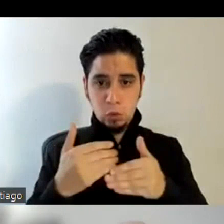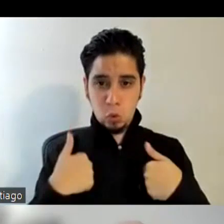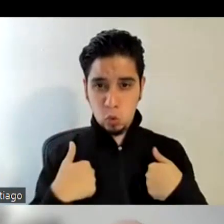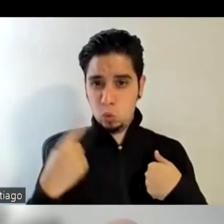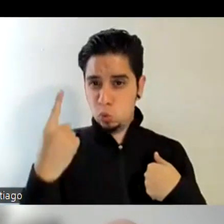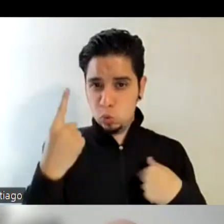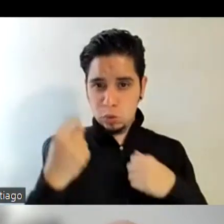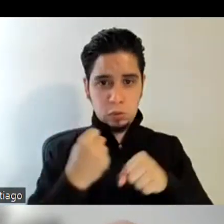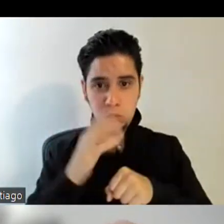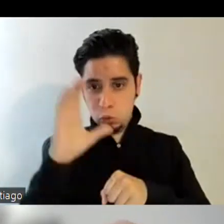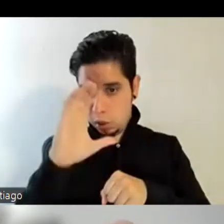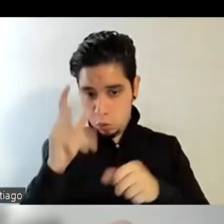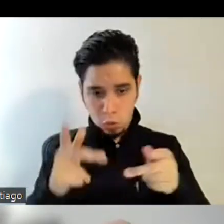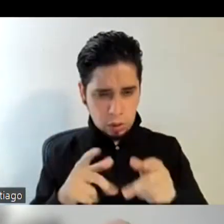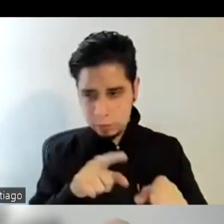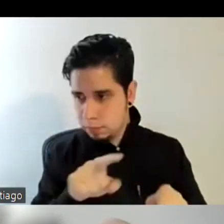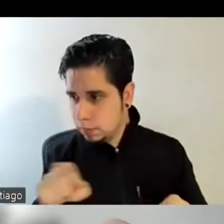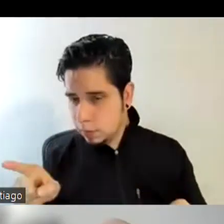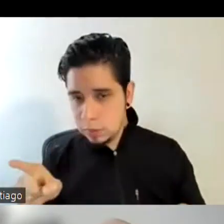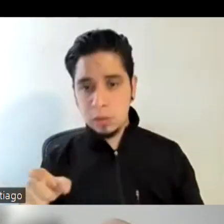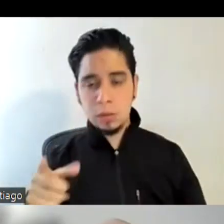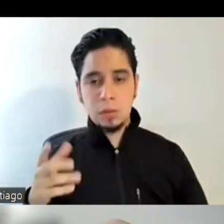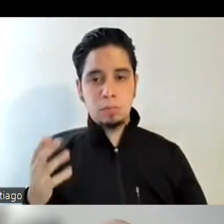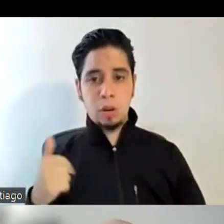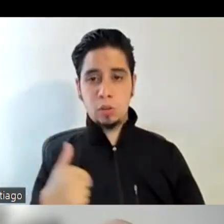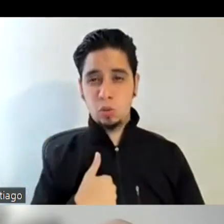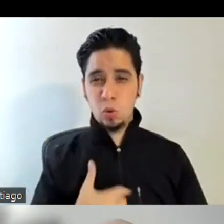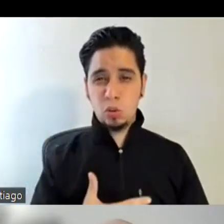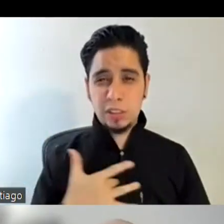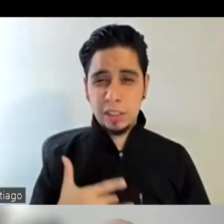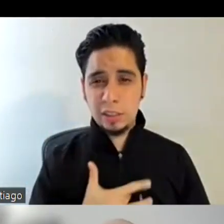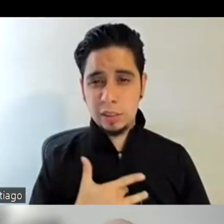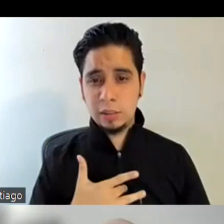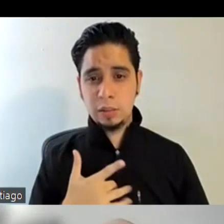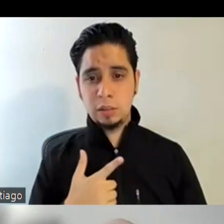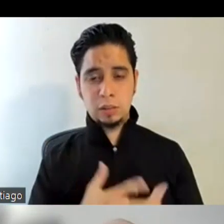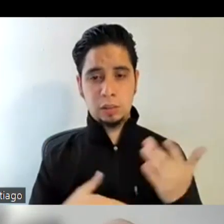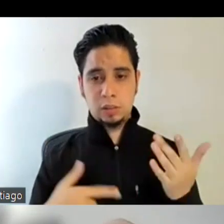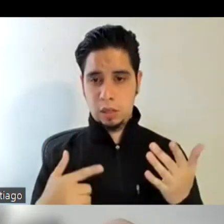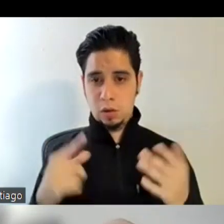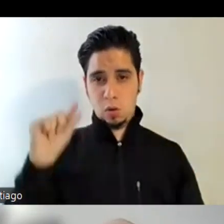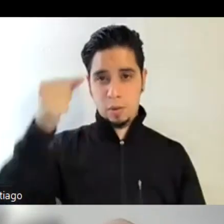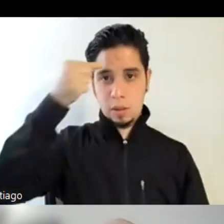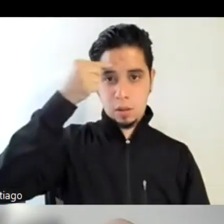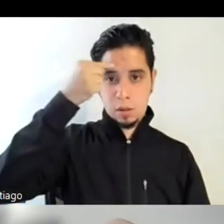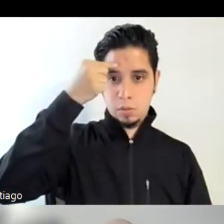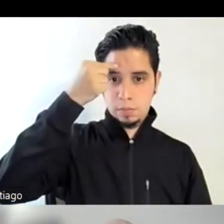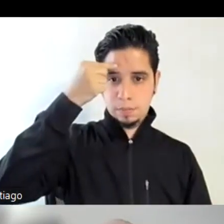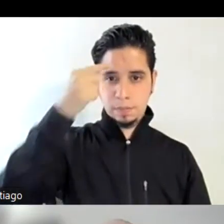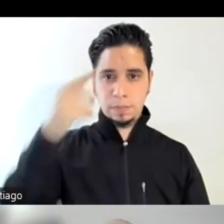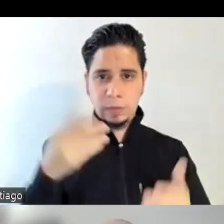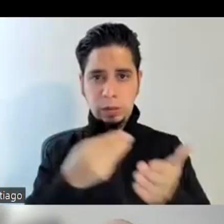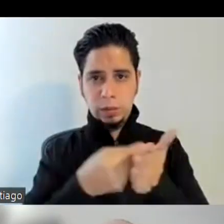año buscando espacio. Me afectó porque sentí que las prioridades en el gobierno, más allá de los chavos